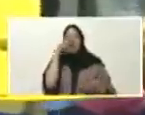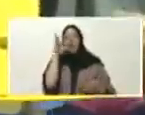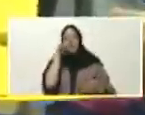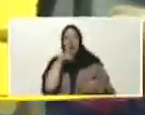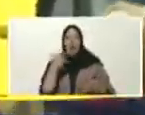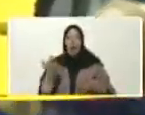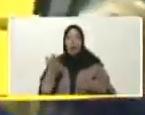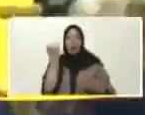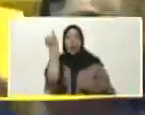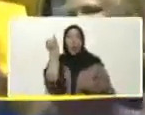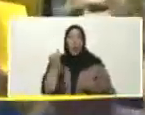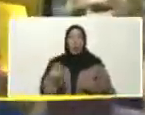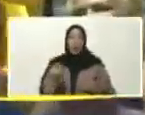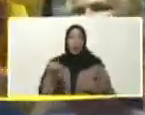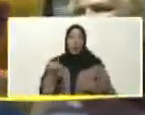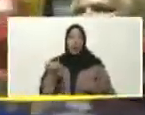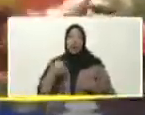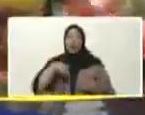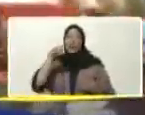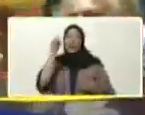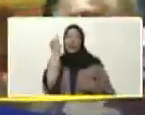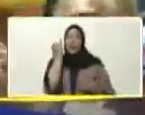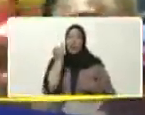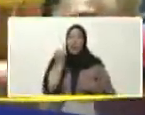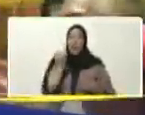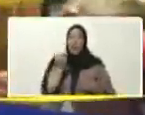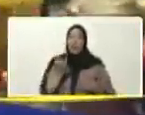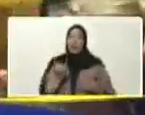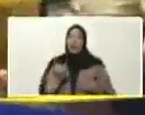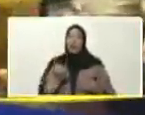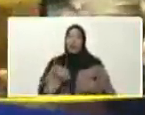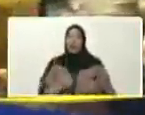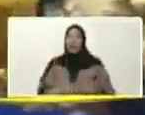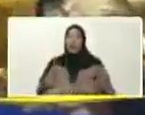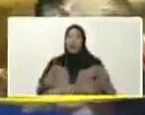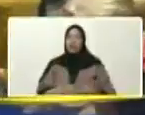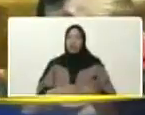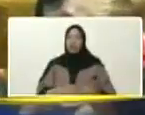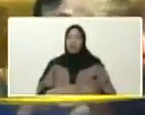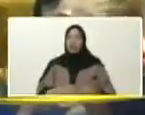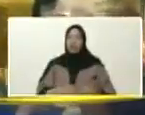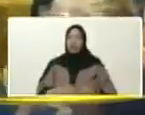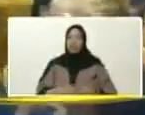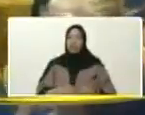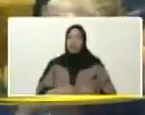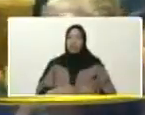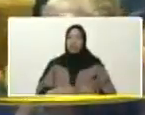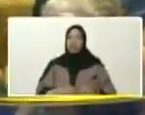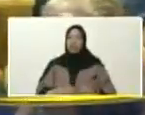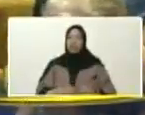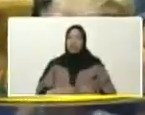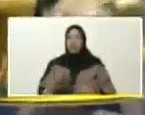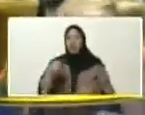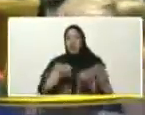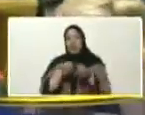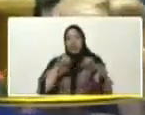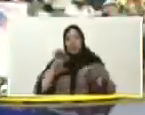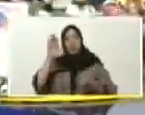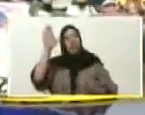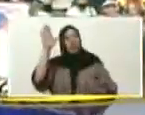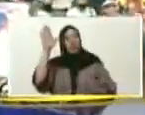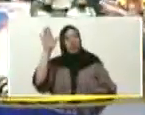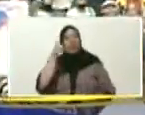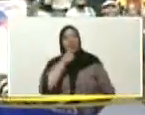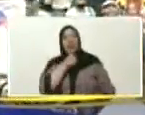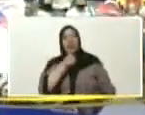Está flaquito ese Superbigote, ¿vale? Está chupa esto. Pero es Superbigote. ¿Quién